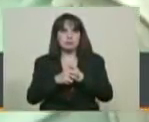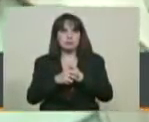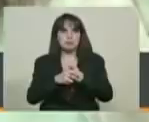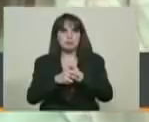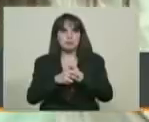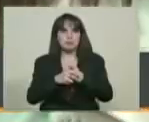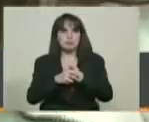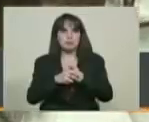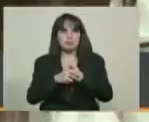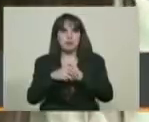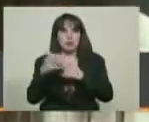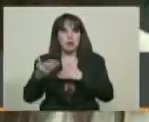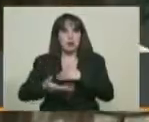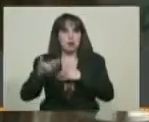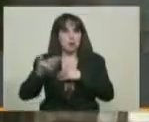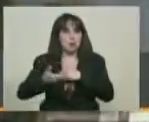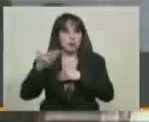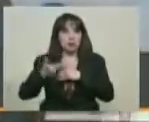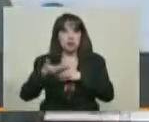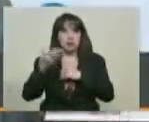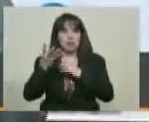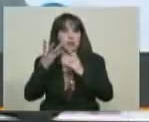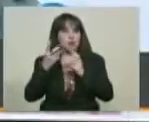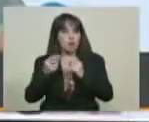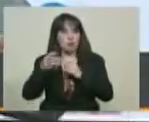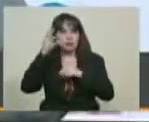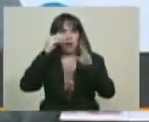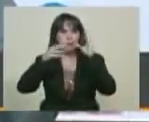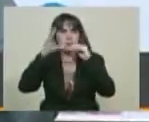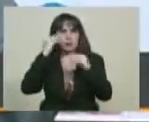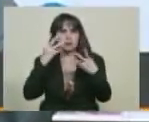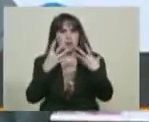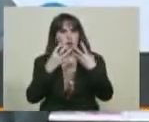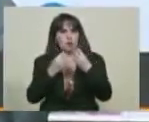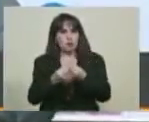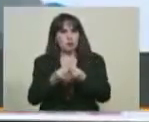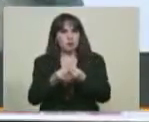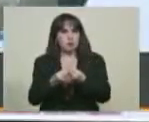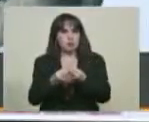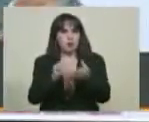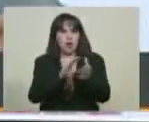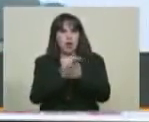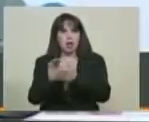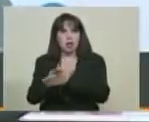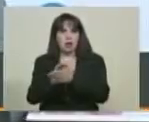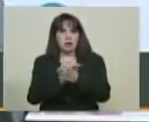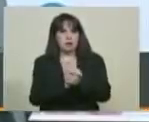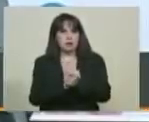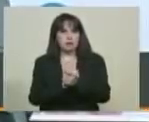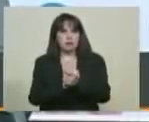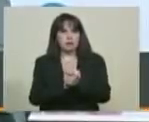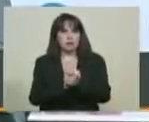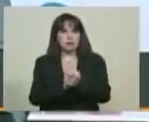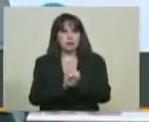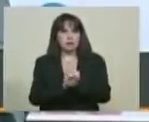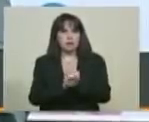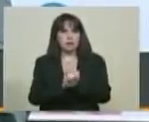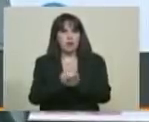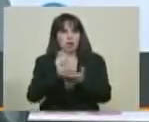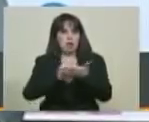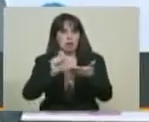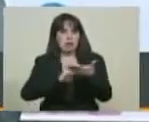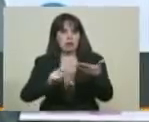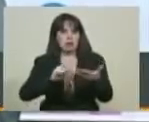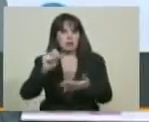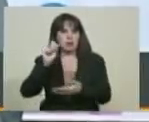Muy importante. ¿Cuánto aprende uno de compañeros que escriben a diario y aportan